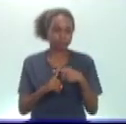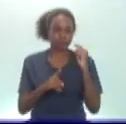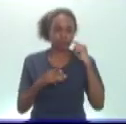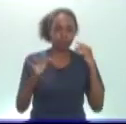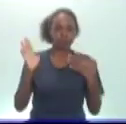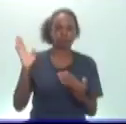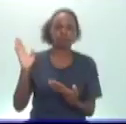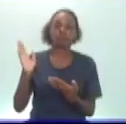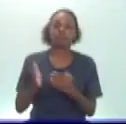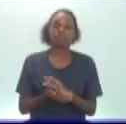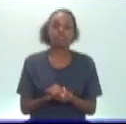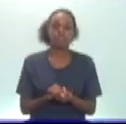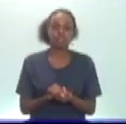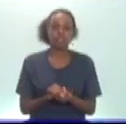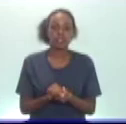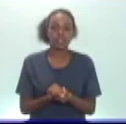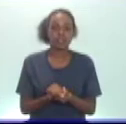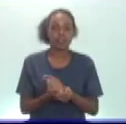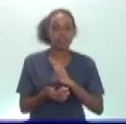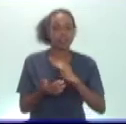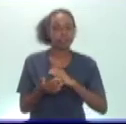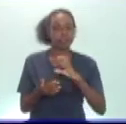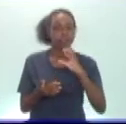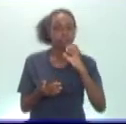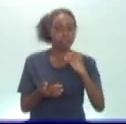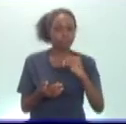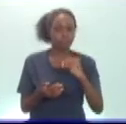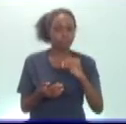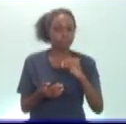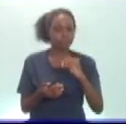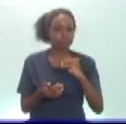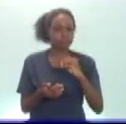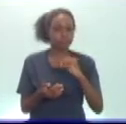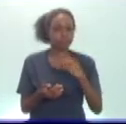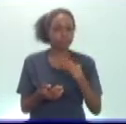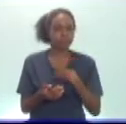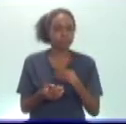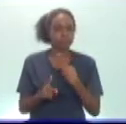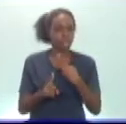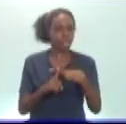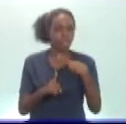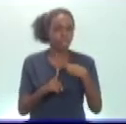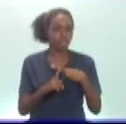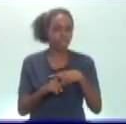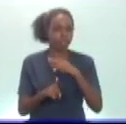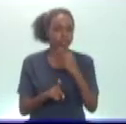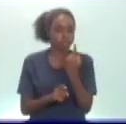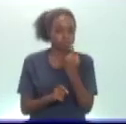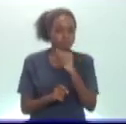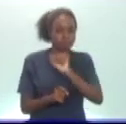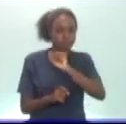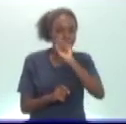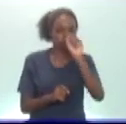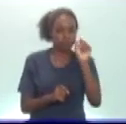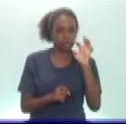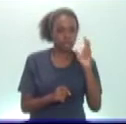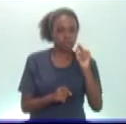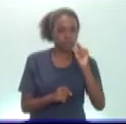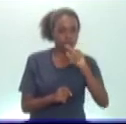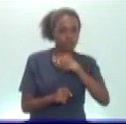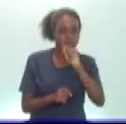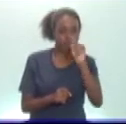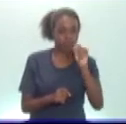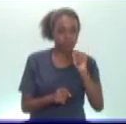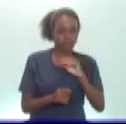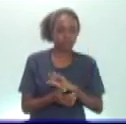10, escribimos el 0 y tengo un sobrepaso. Por lo tanto, adiciono 1 al próximo resultado.